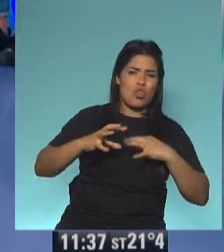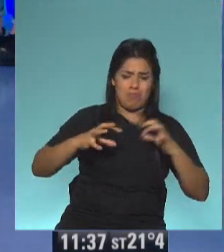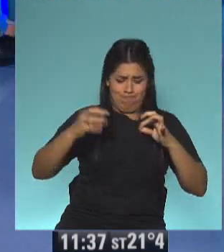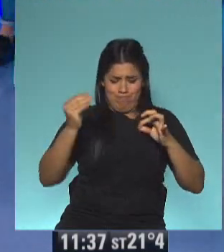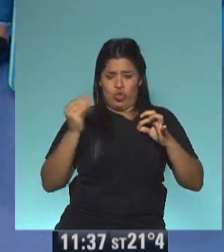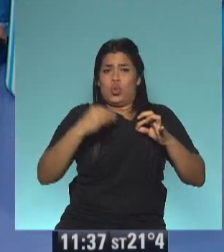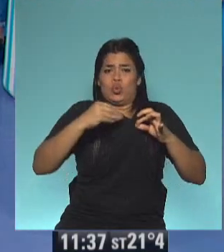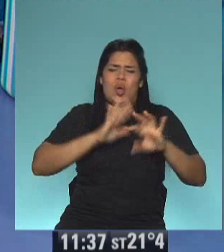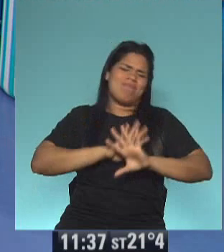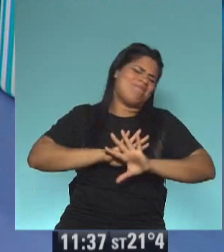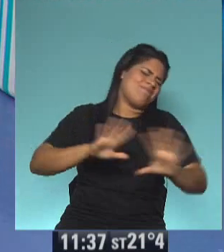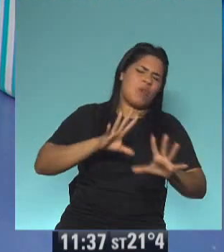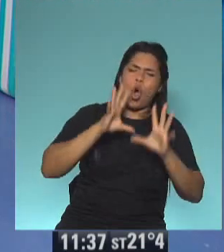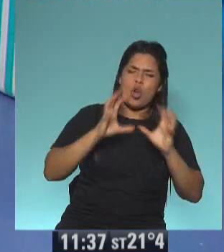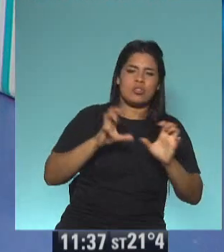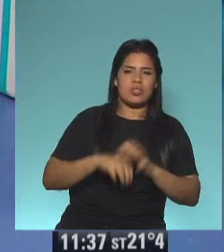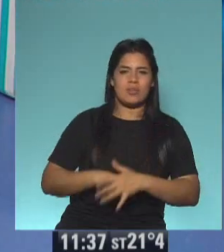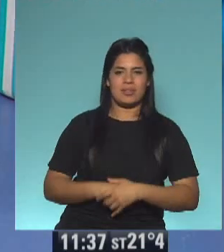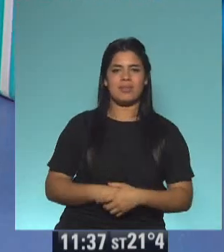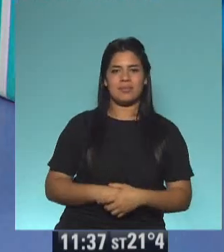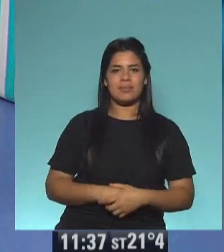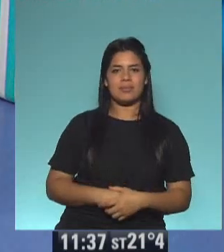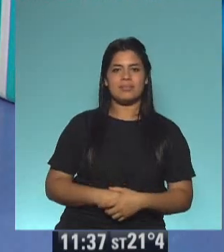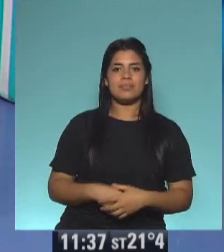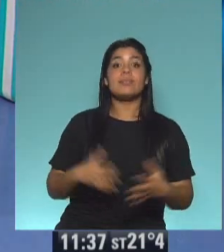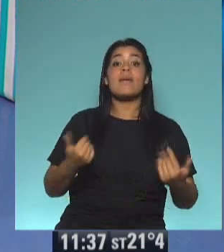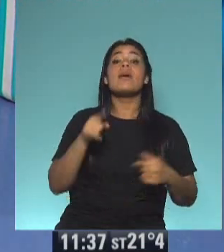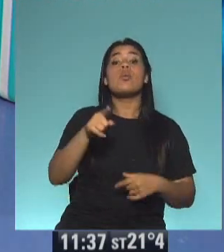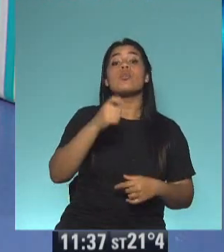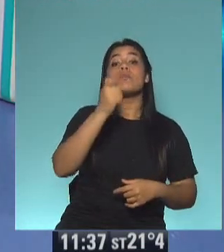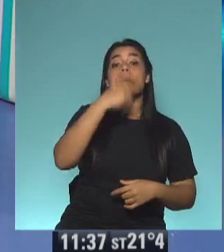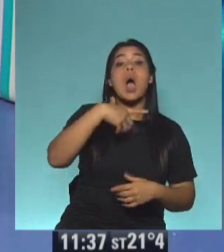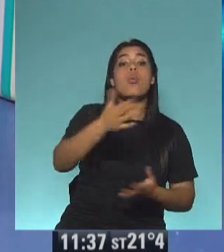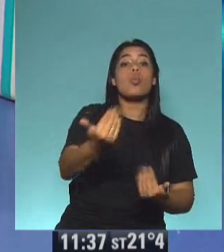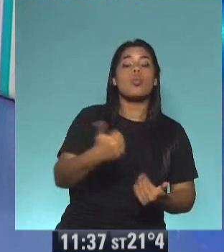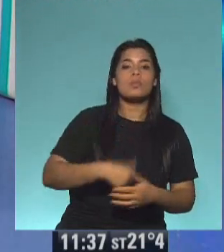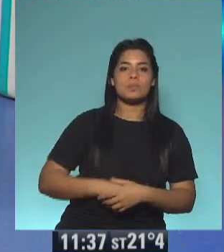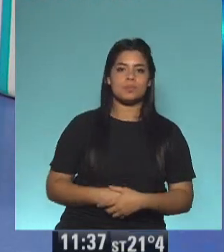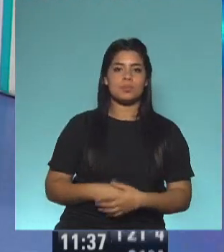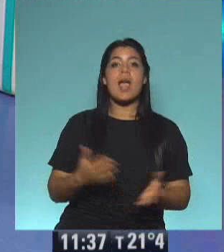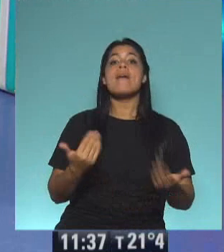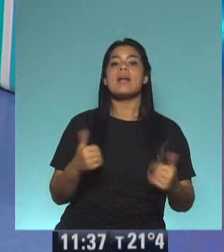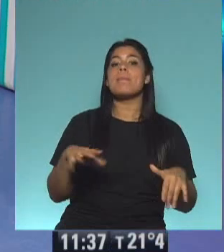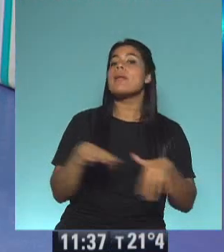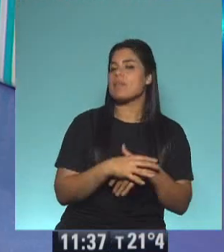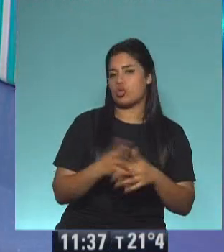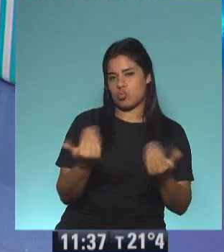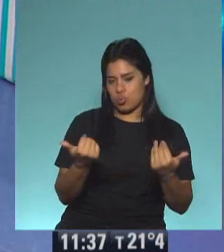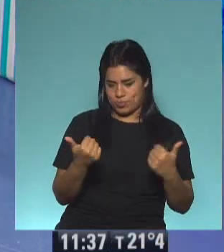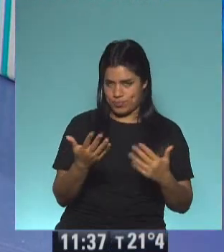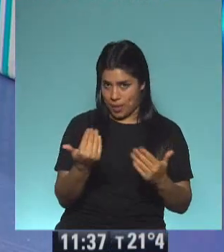ropa. Es complicado, ahí está. Bueno, ahora vos, Mauri. Voy yo. A ver. Perfecto. A ver, no mires, no mires,